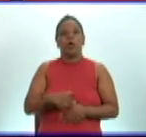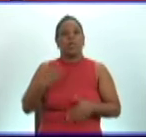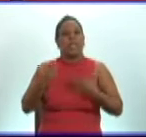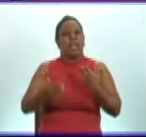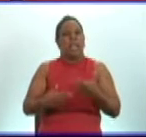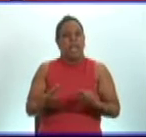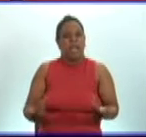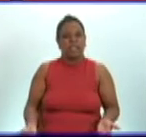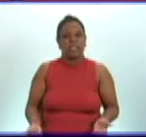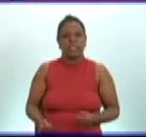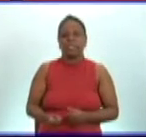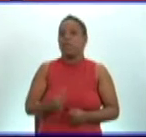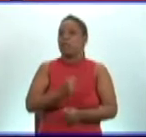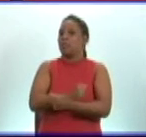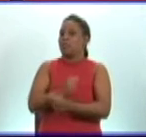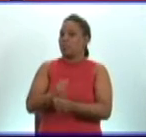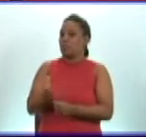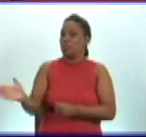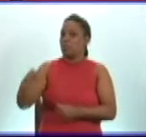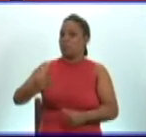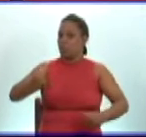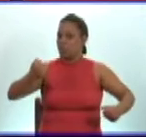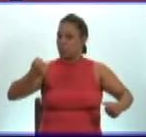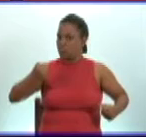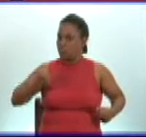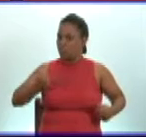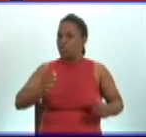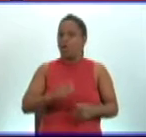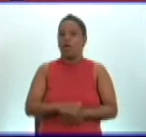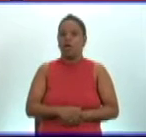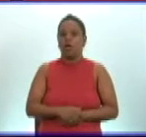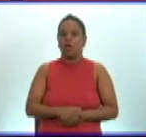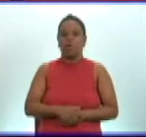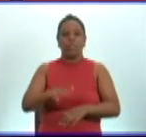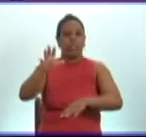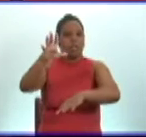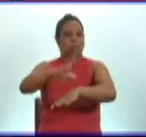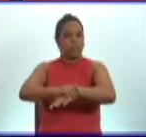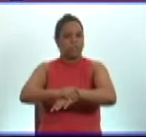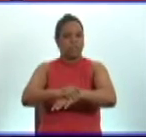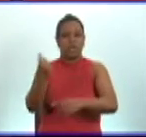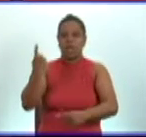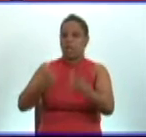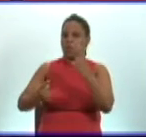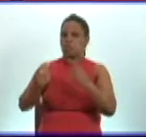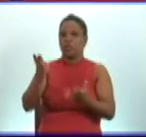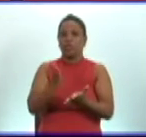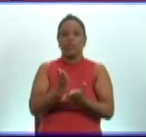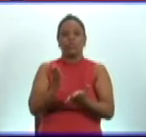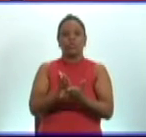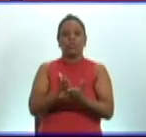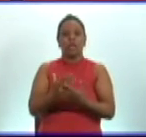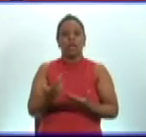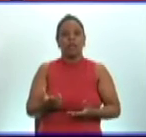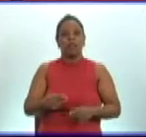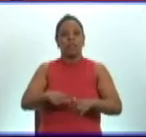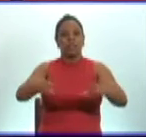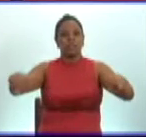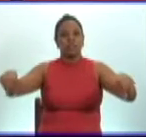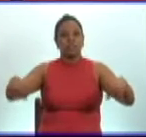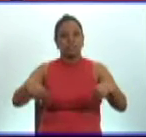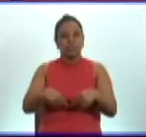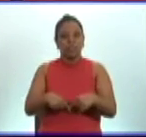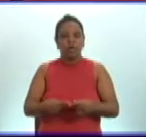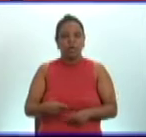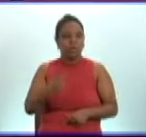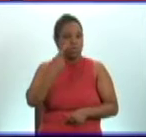año al llegar las autoridades con la intención de apresar a algunos estudiantes de su aula por ser sospechosos. Además, se le acusaba sin conocer